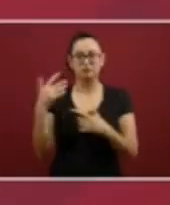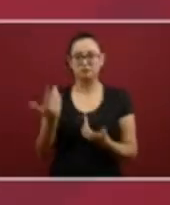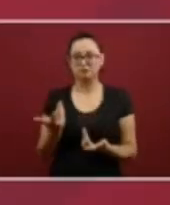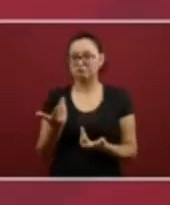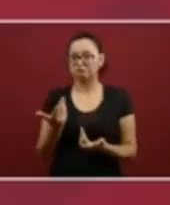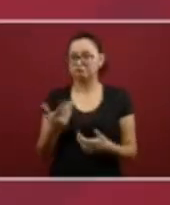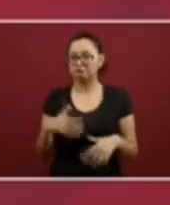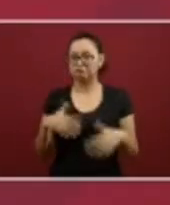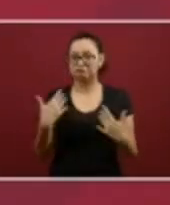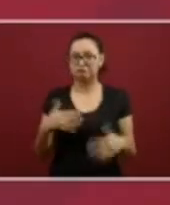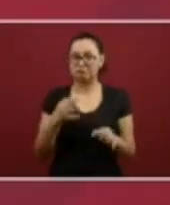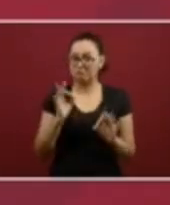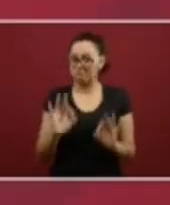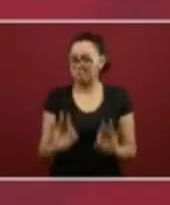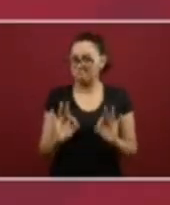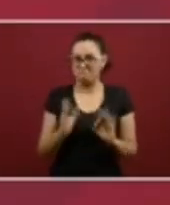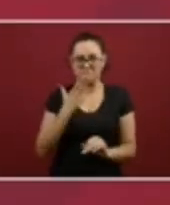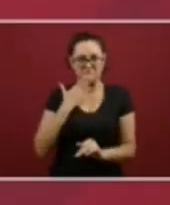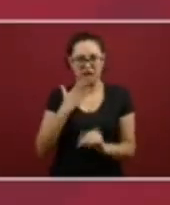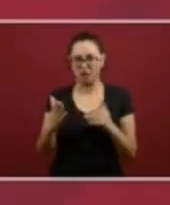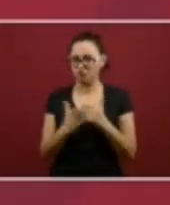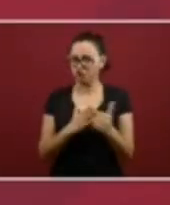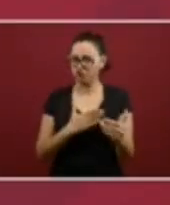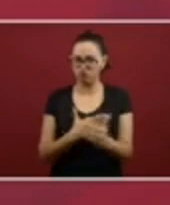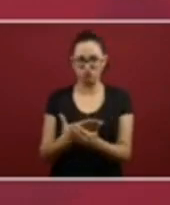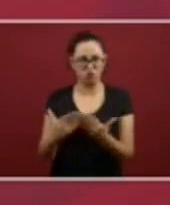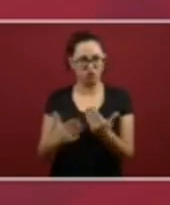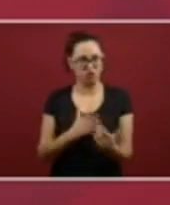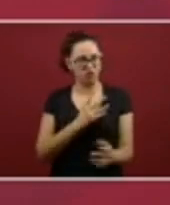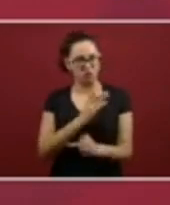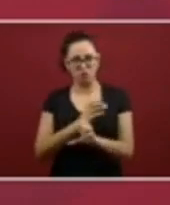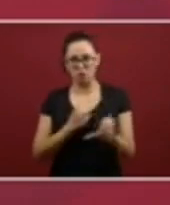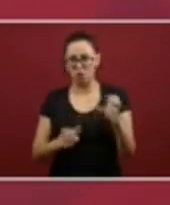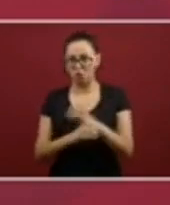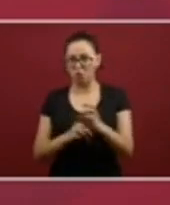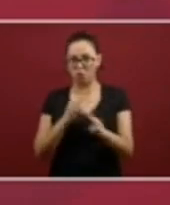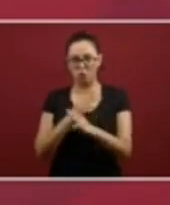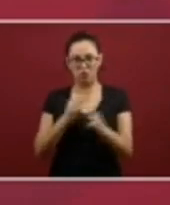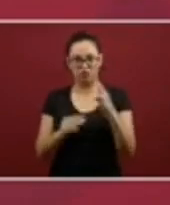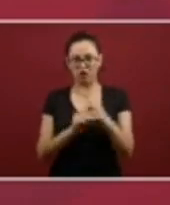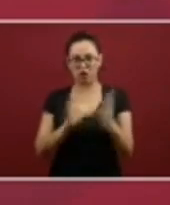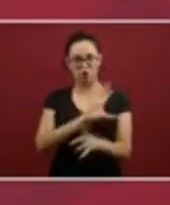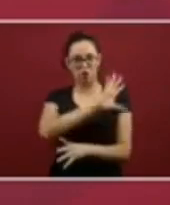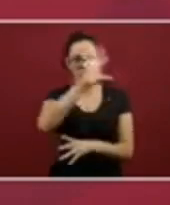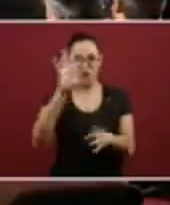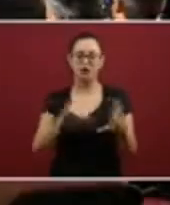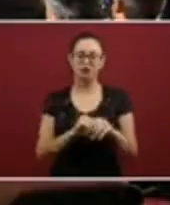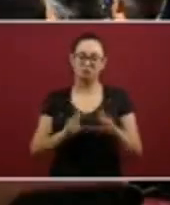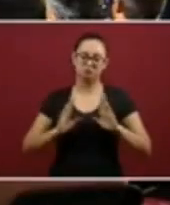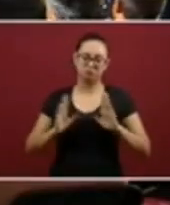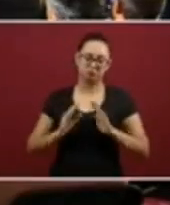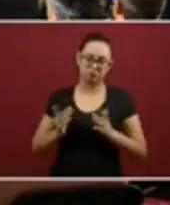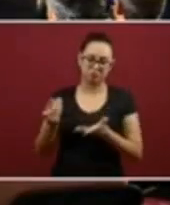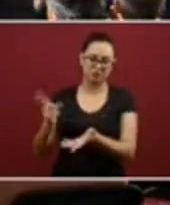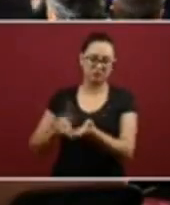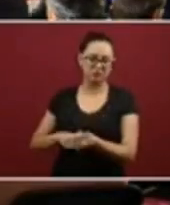pues está muy bien equipada y va a ayudar en la Guardia Nacional.